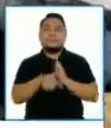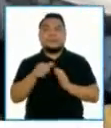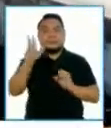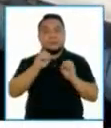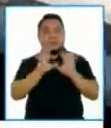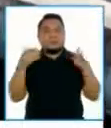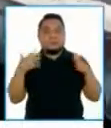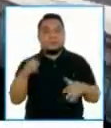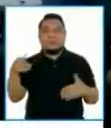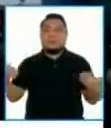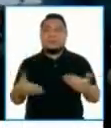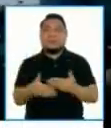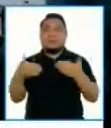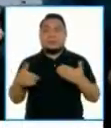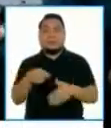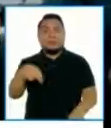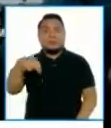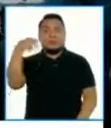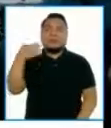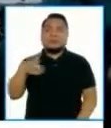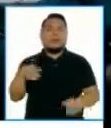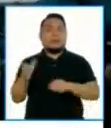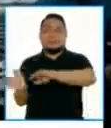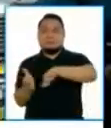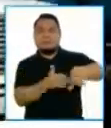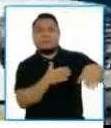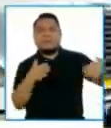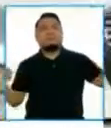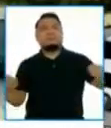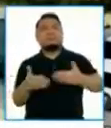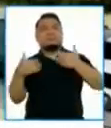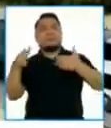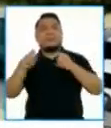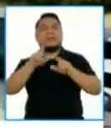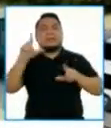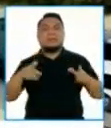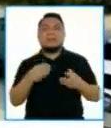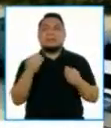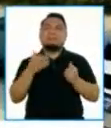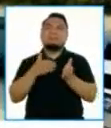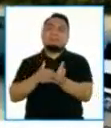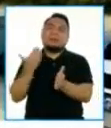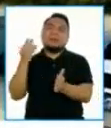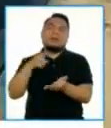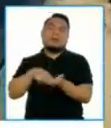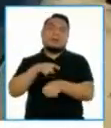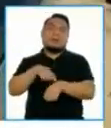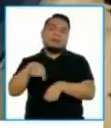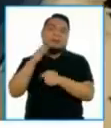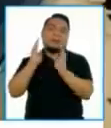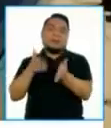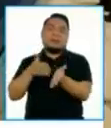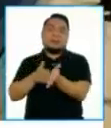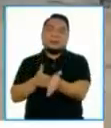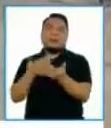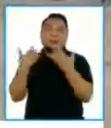de 3 días, finalmente la carretera Panamericana Norte fue desbloqueada en la región La Libertad. Cientos de buses que estuvieron inmovilizados a lo largo de